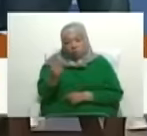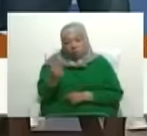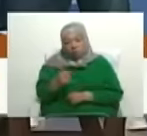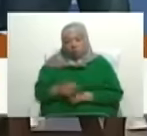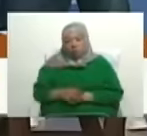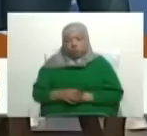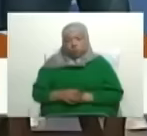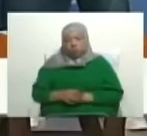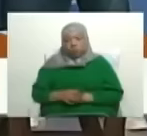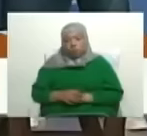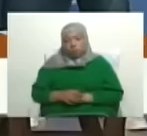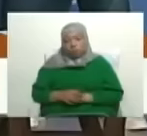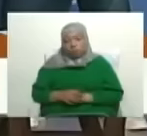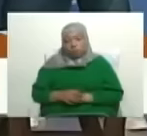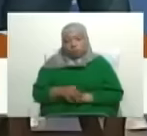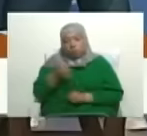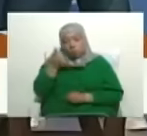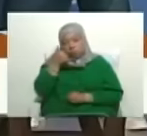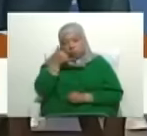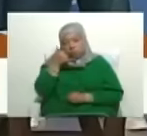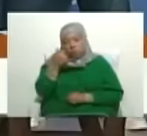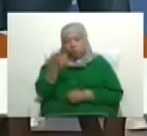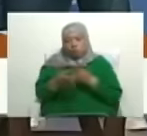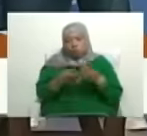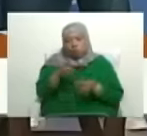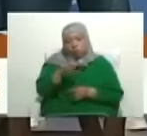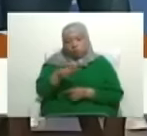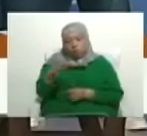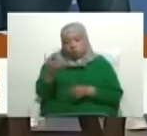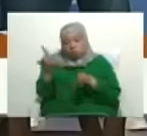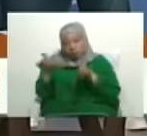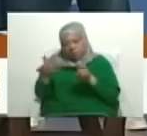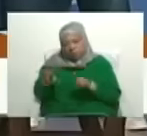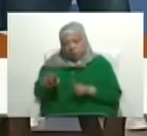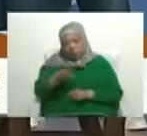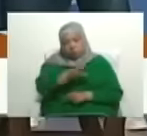Ellos, sus teléfonos y las pesquisas.